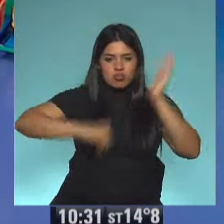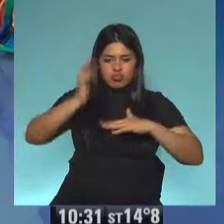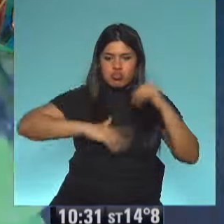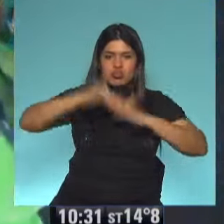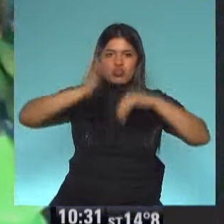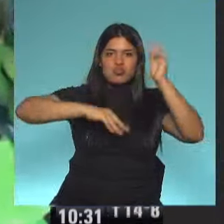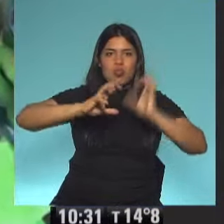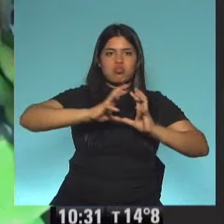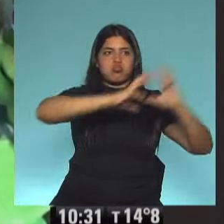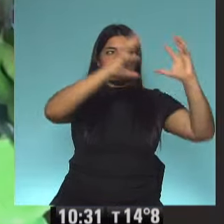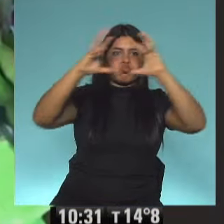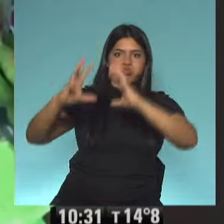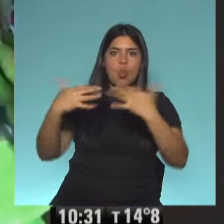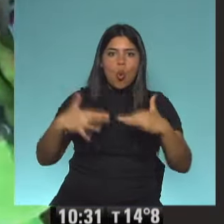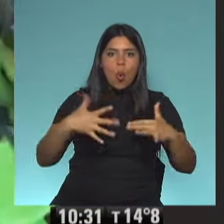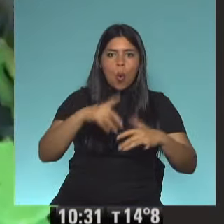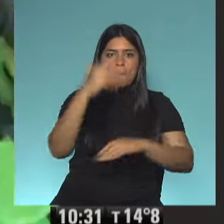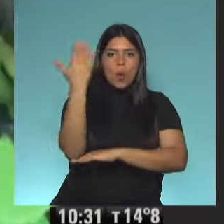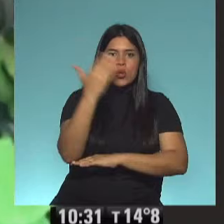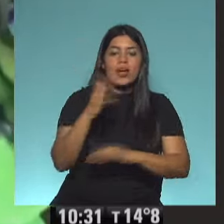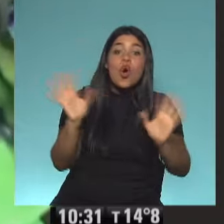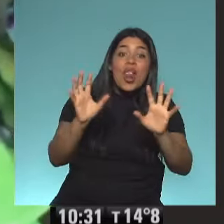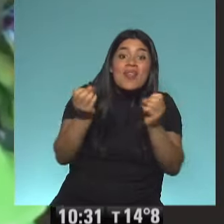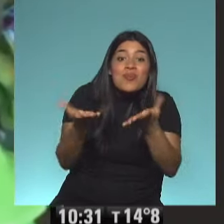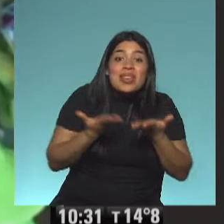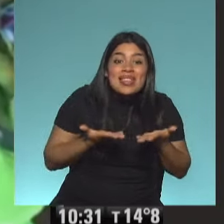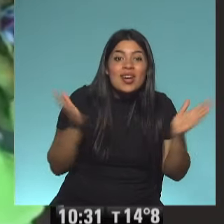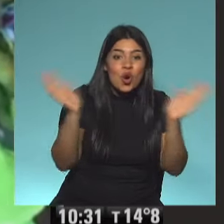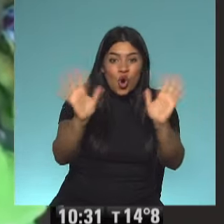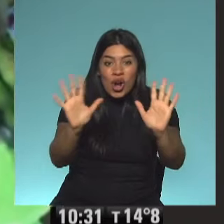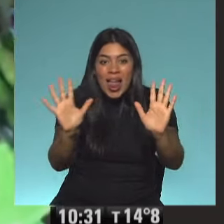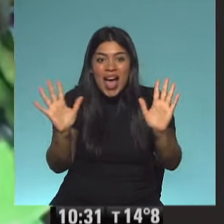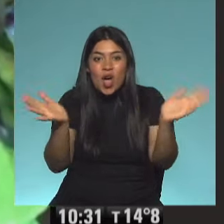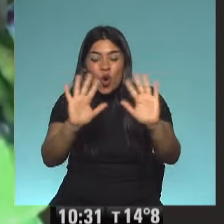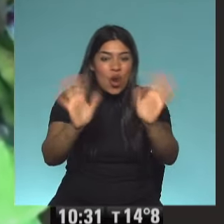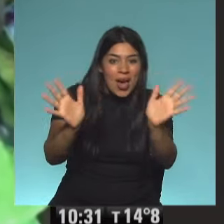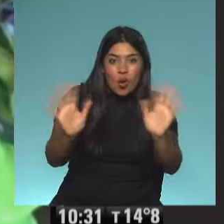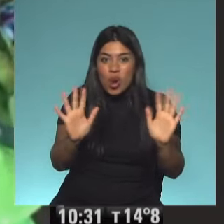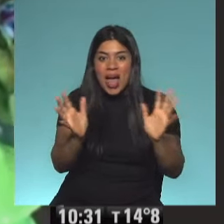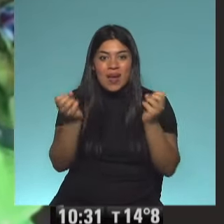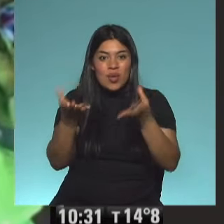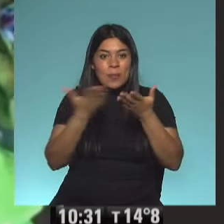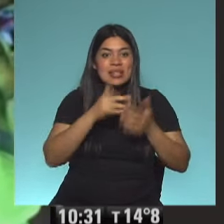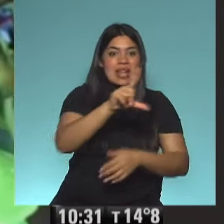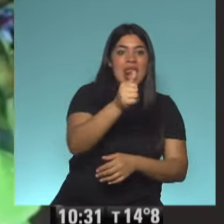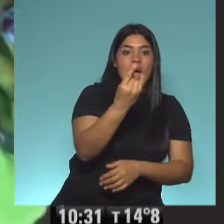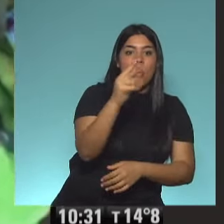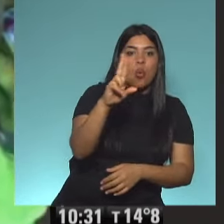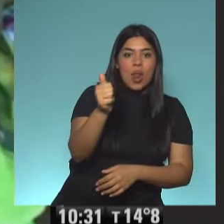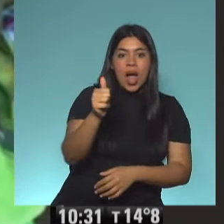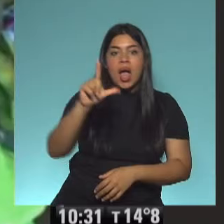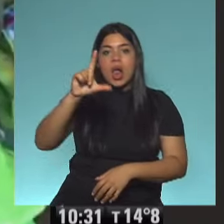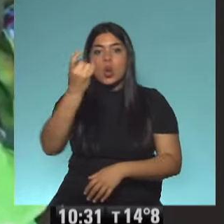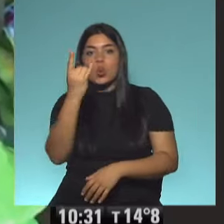¡Bienvenidas! ¡Hola! Bienvenidas a las chicas del grupo Amala, Laura y Luciana.